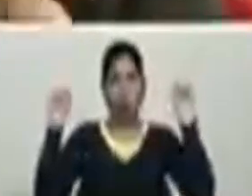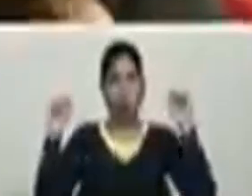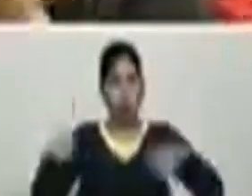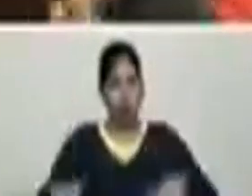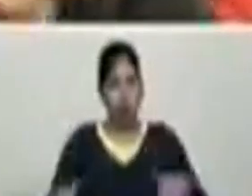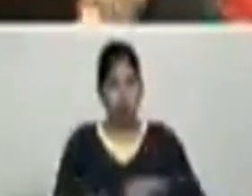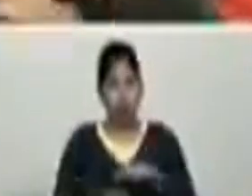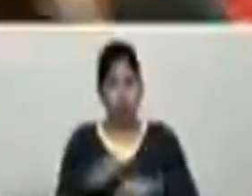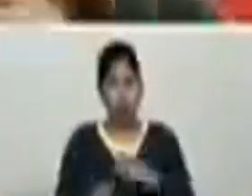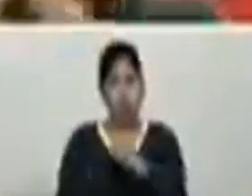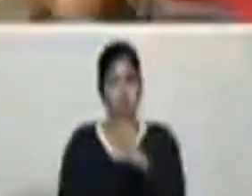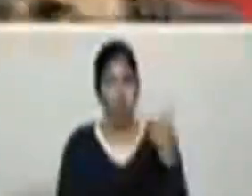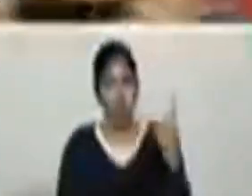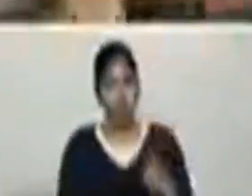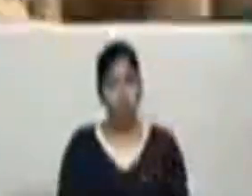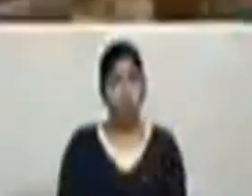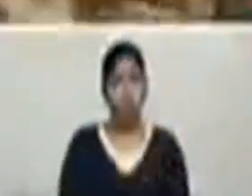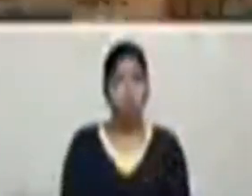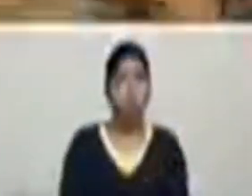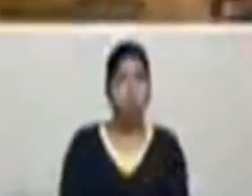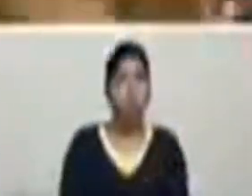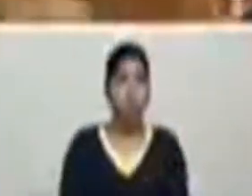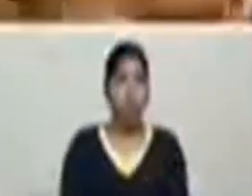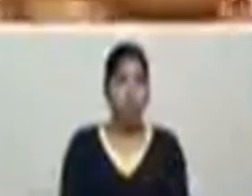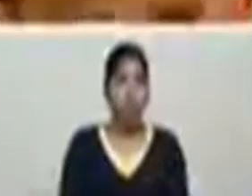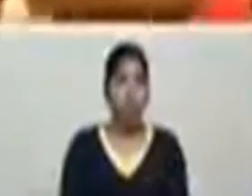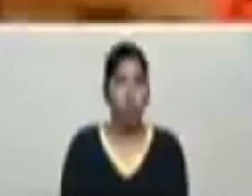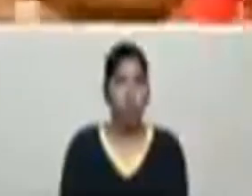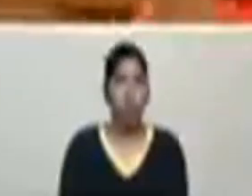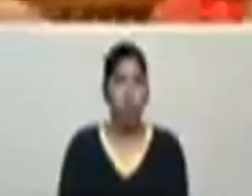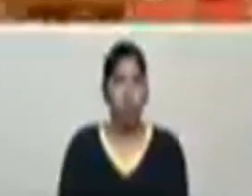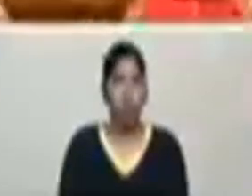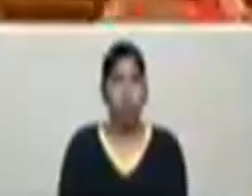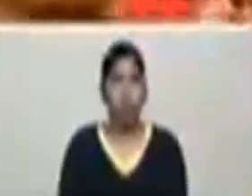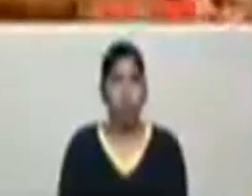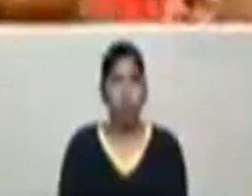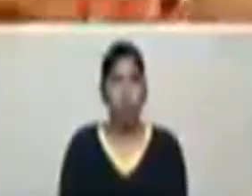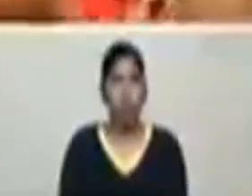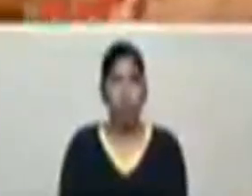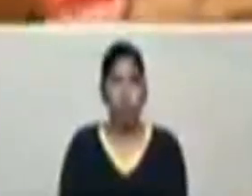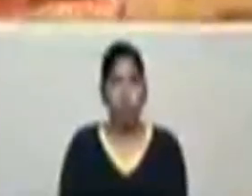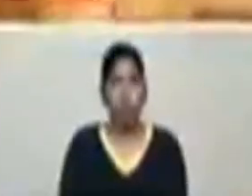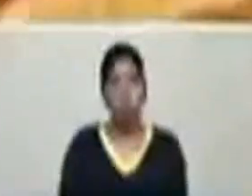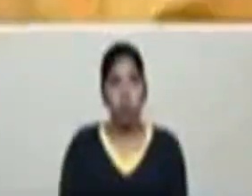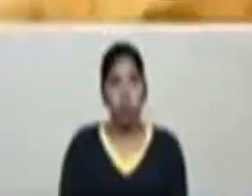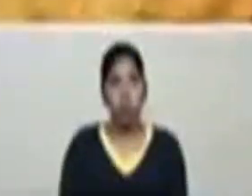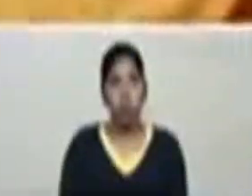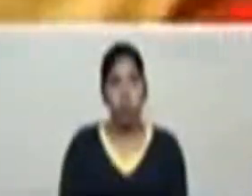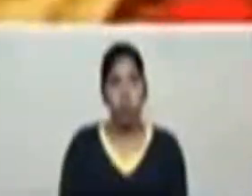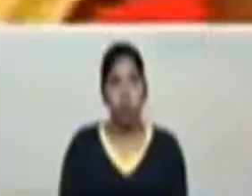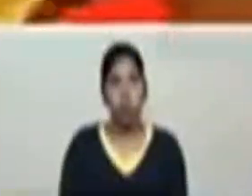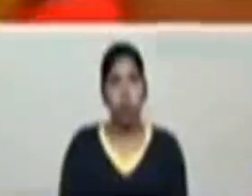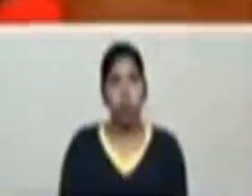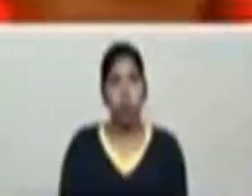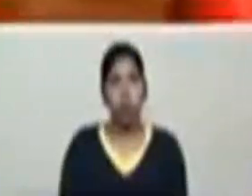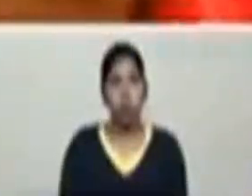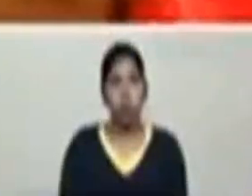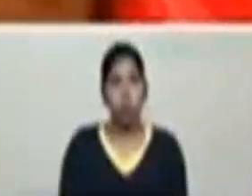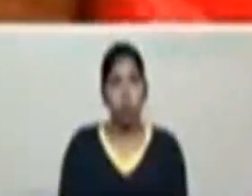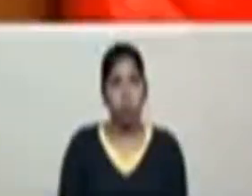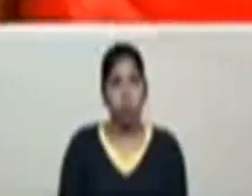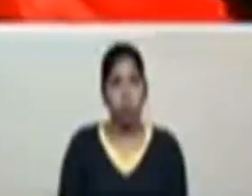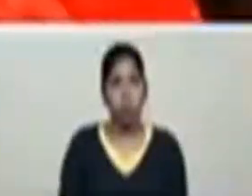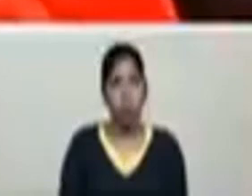acabó con Venezuela obligando así a todos los venezolanos señores a huir de esa fuerte Crisis que hay en ese país caribeño señores